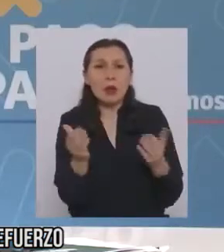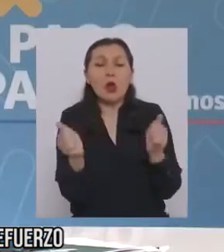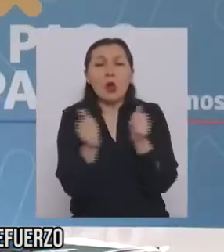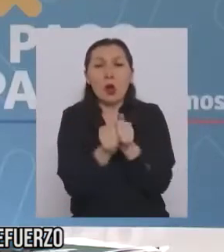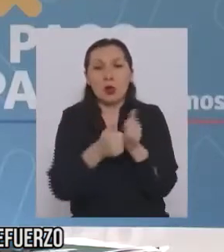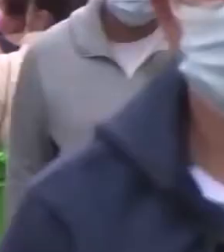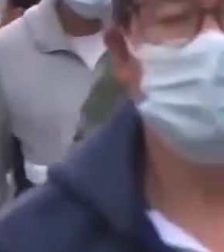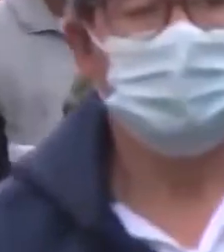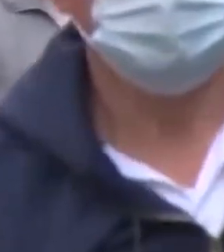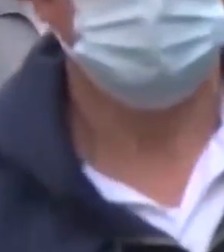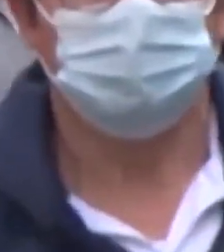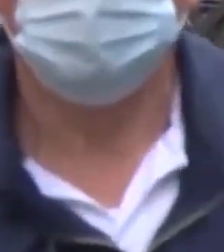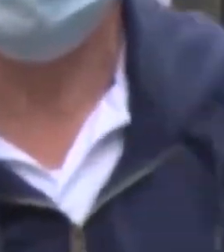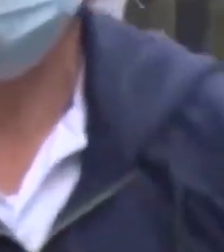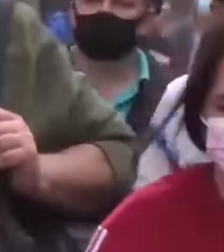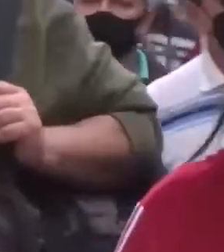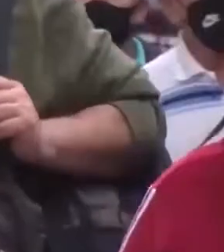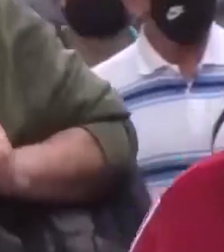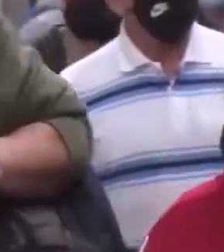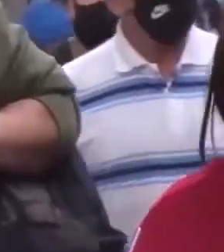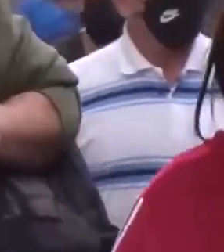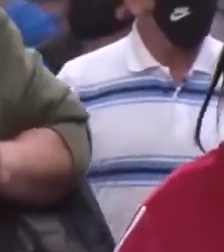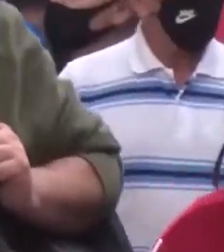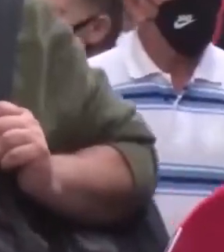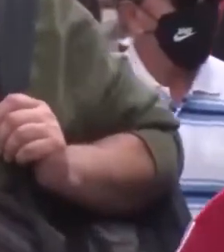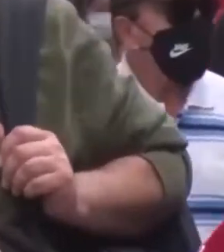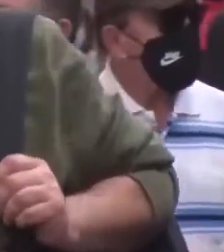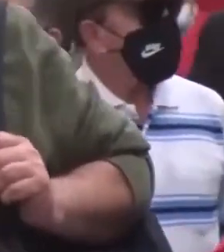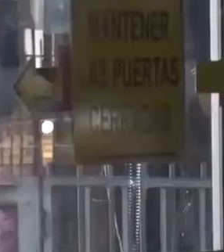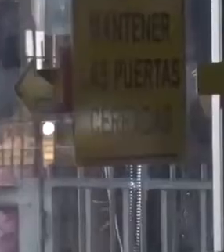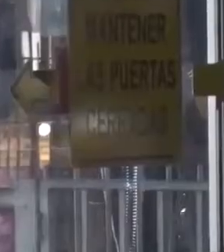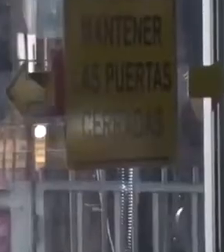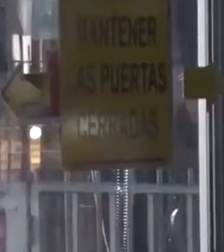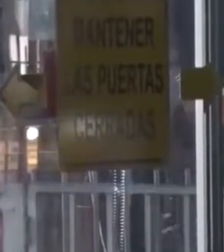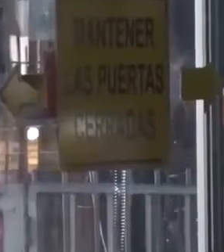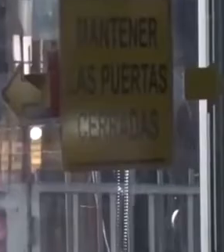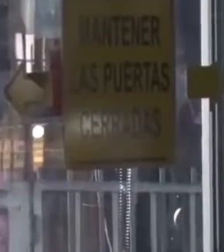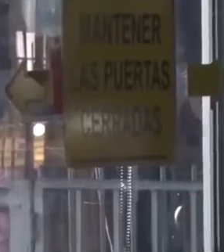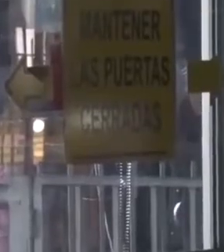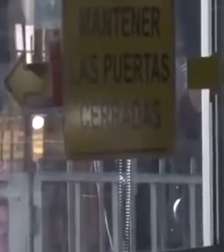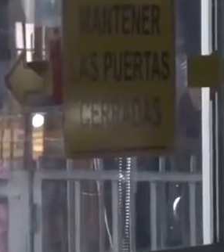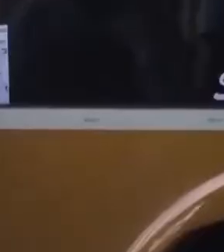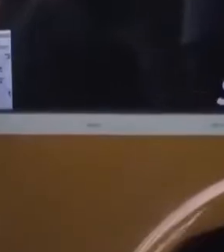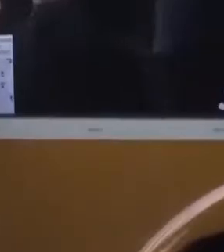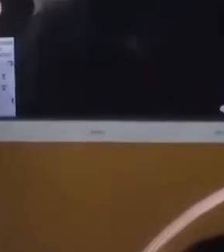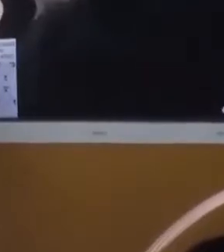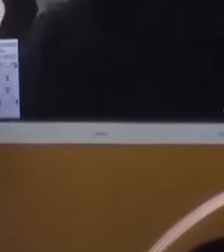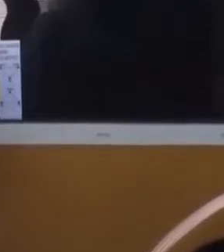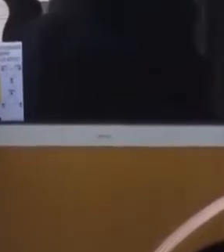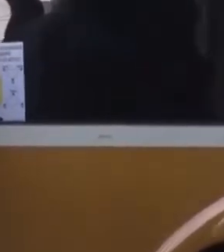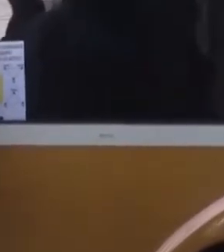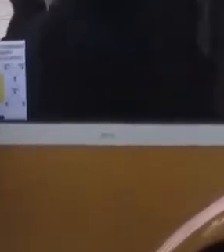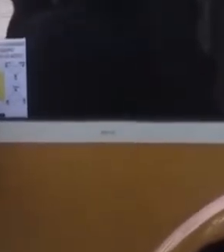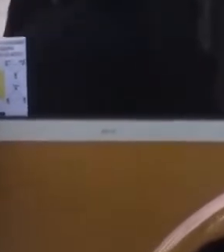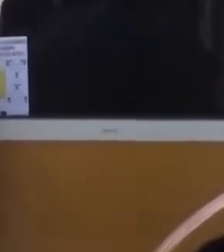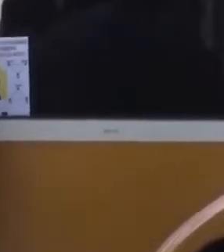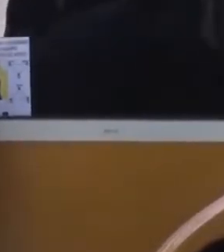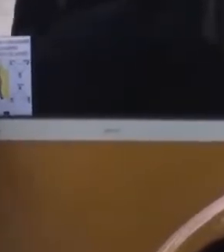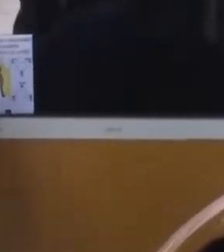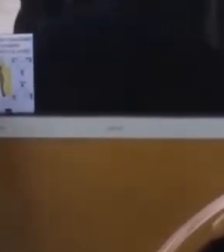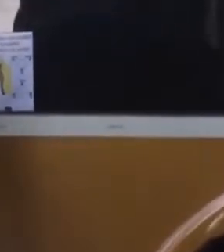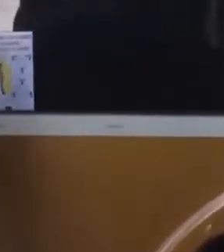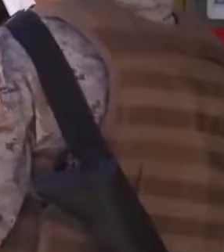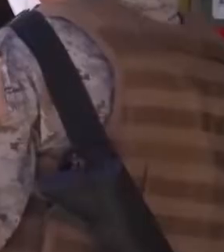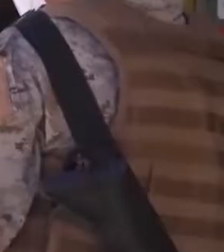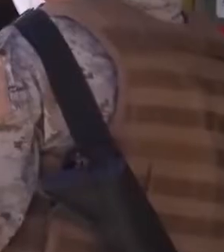identidad considerando que a la fecha más de un millón de personas verían caducar el documento tras no continuar con